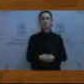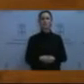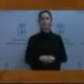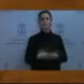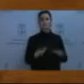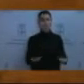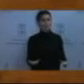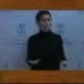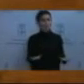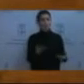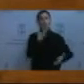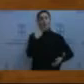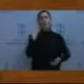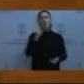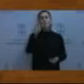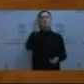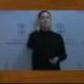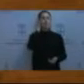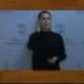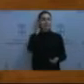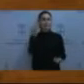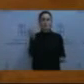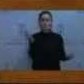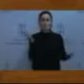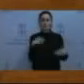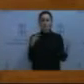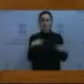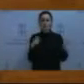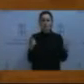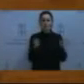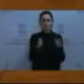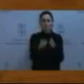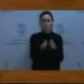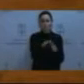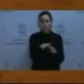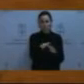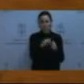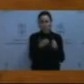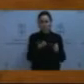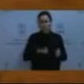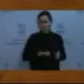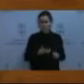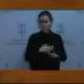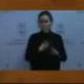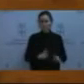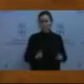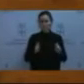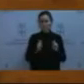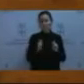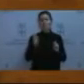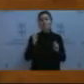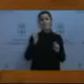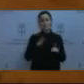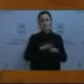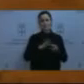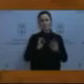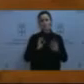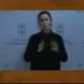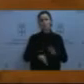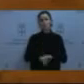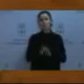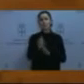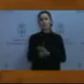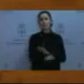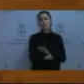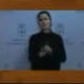de mujeres jóvenes y maduras en los municipios de menor tamaño constituye la principal amenaza para la supervivencia del